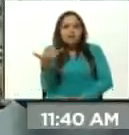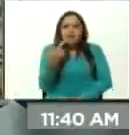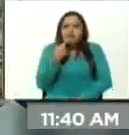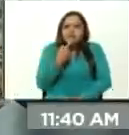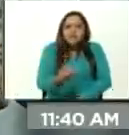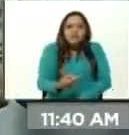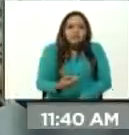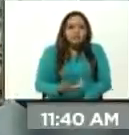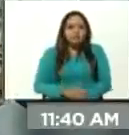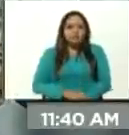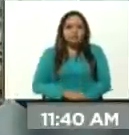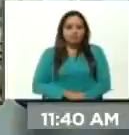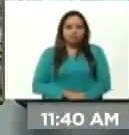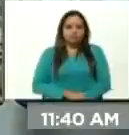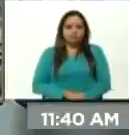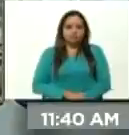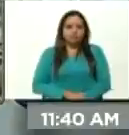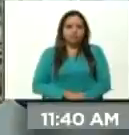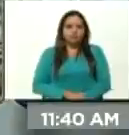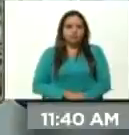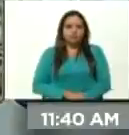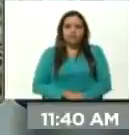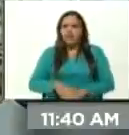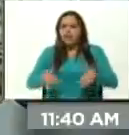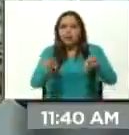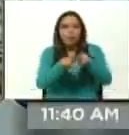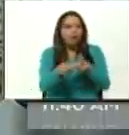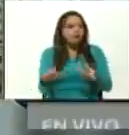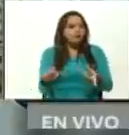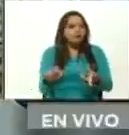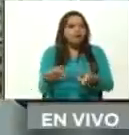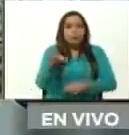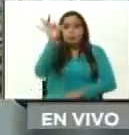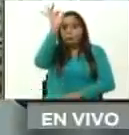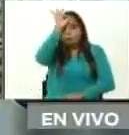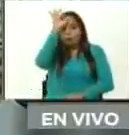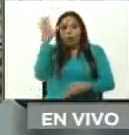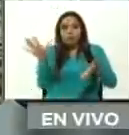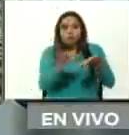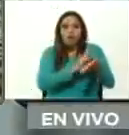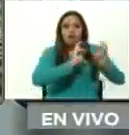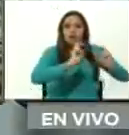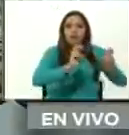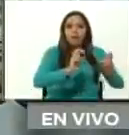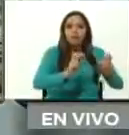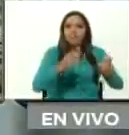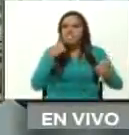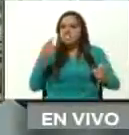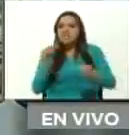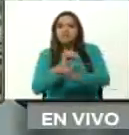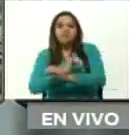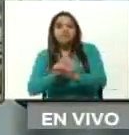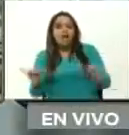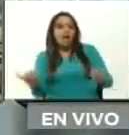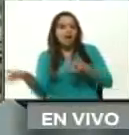teniendo una ignorancia crasa sobre este tema, una serie de conclusiones